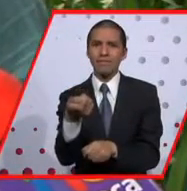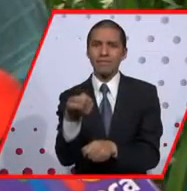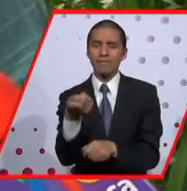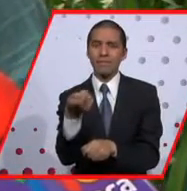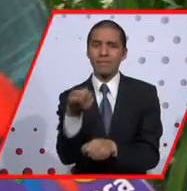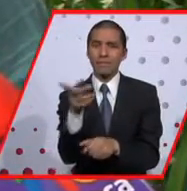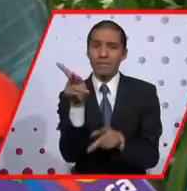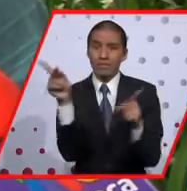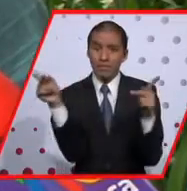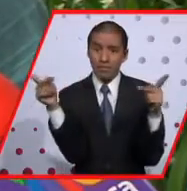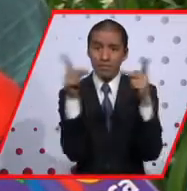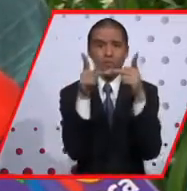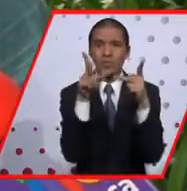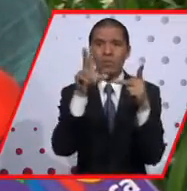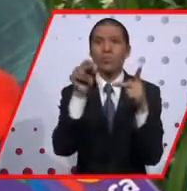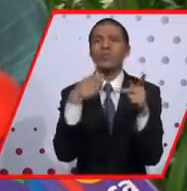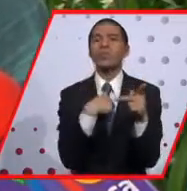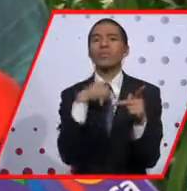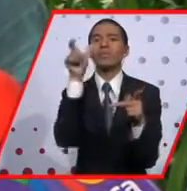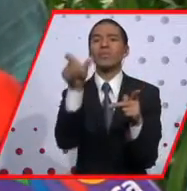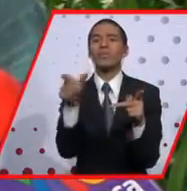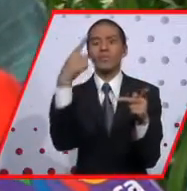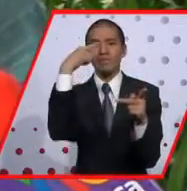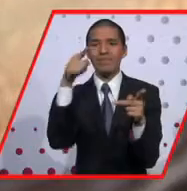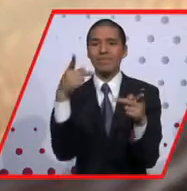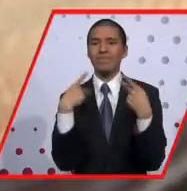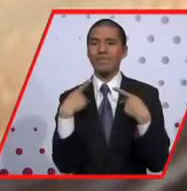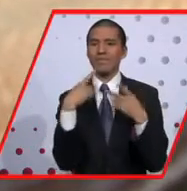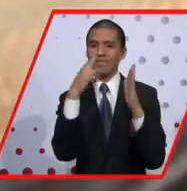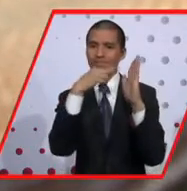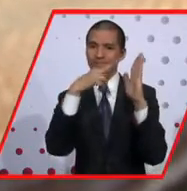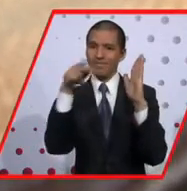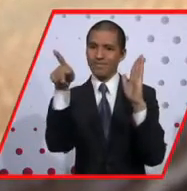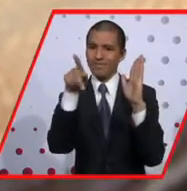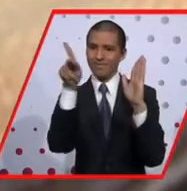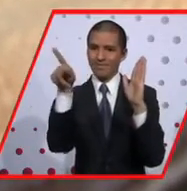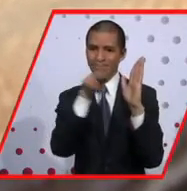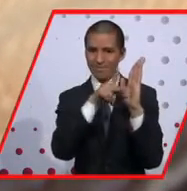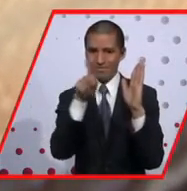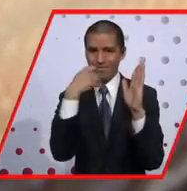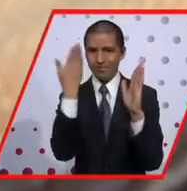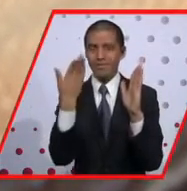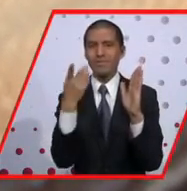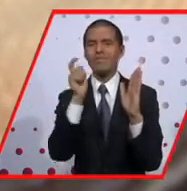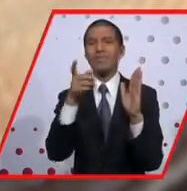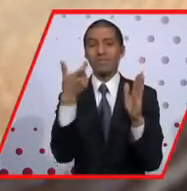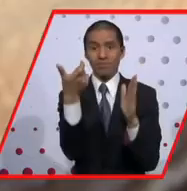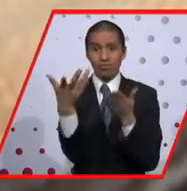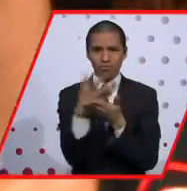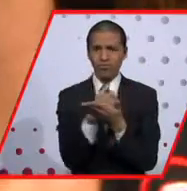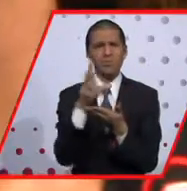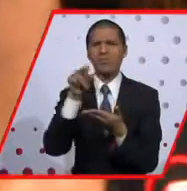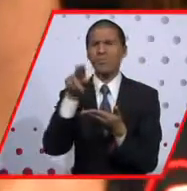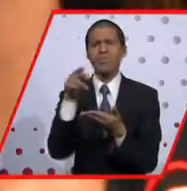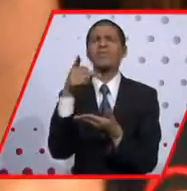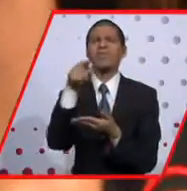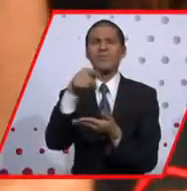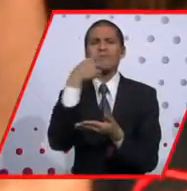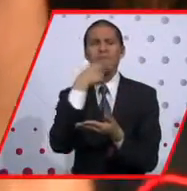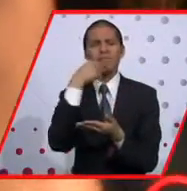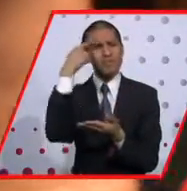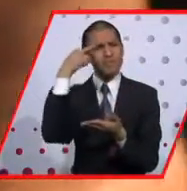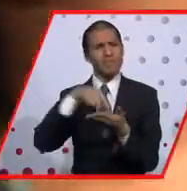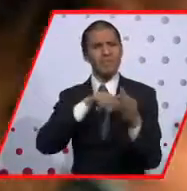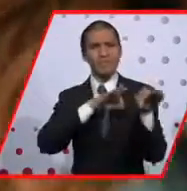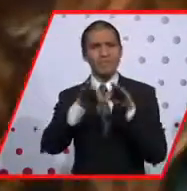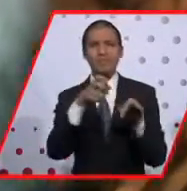que quiero darle una pauta para que la gente dialogue con el cuadro. Pero más allá de la ganancia económica que llegue a conseguir, Bardo considera que su oficio